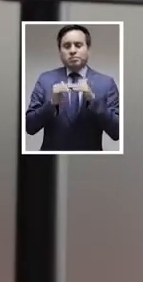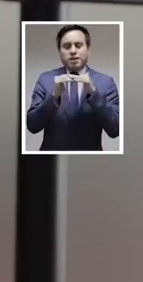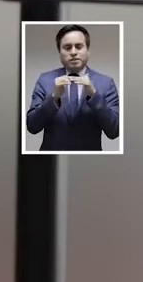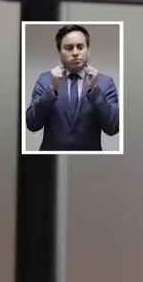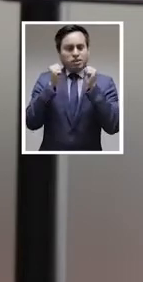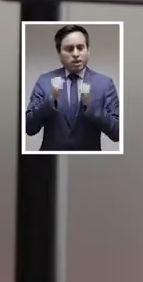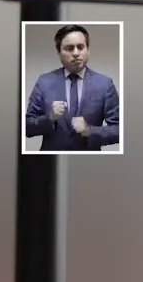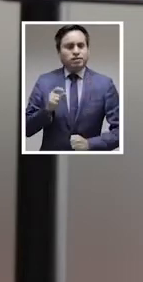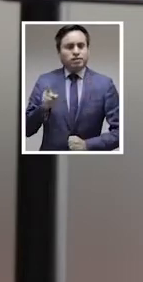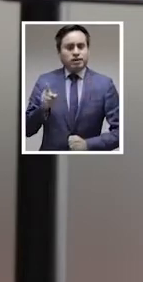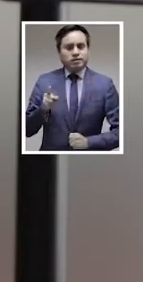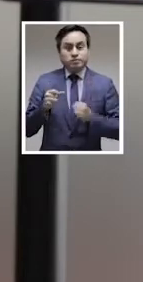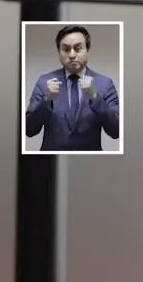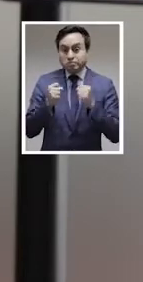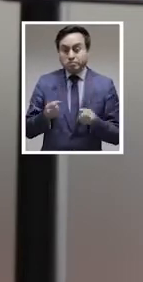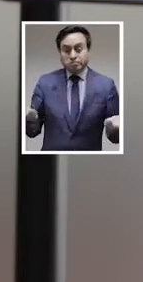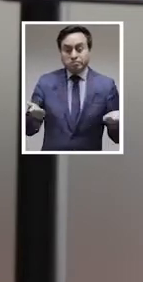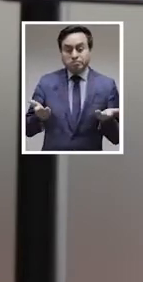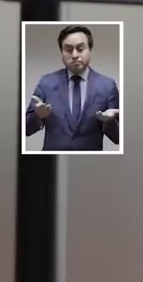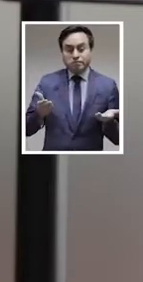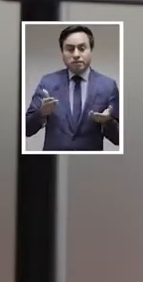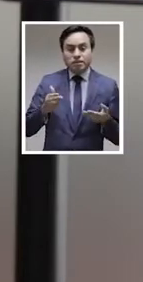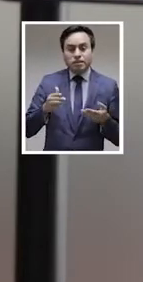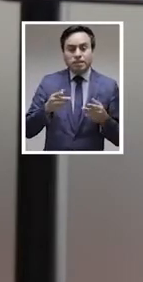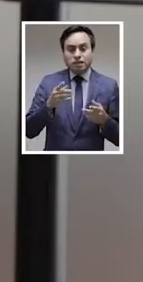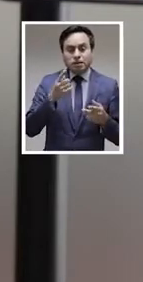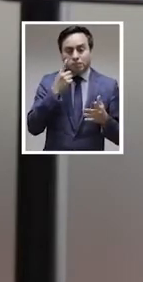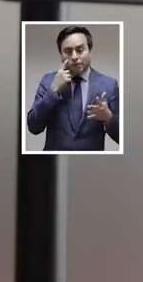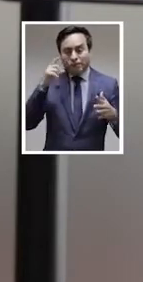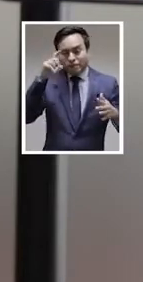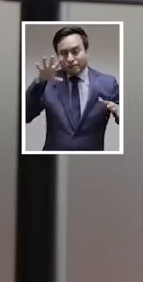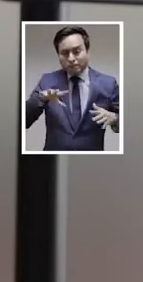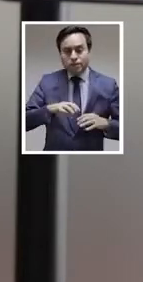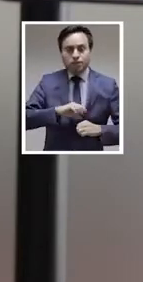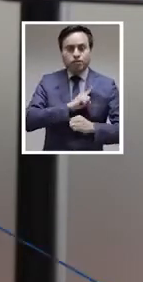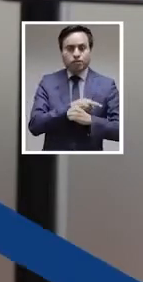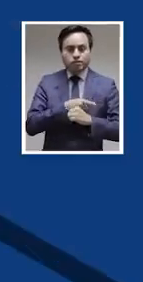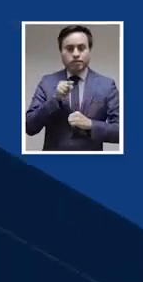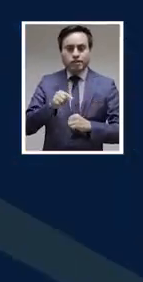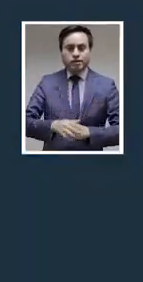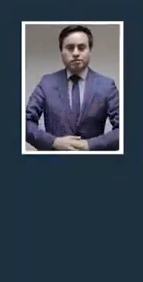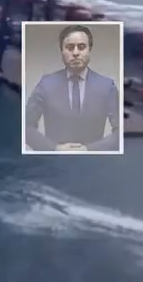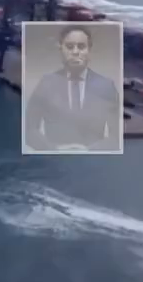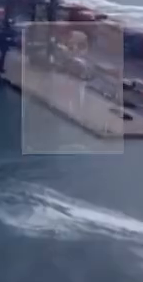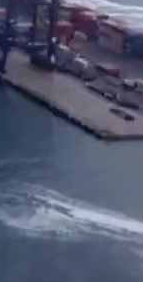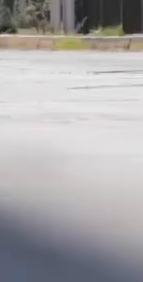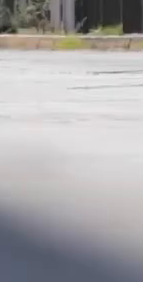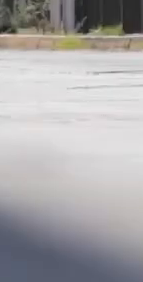sus capacidades para pasar por estas pruebas y salir fortalecidos de ellas.